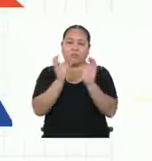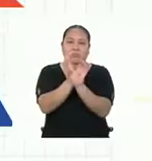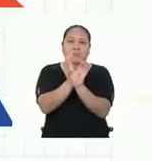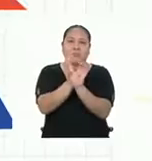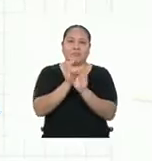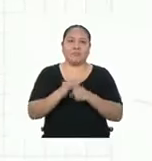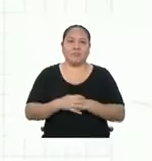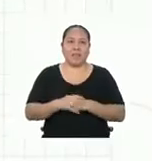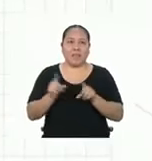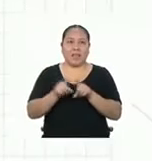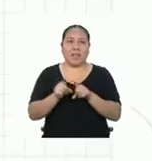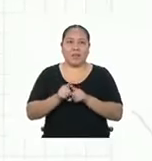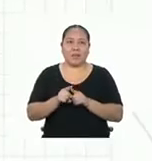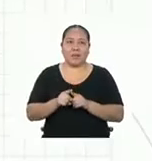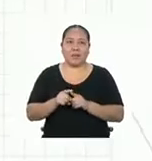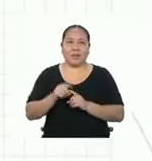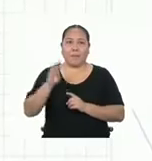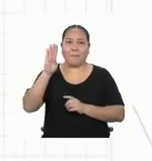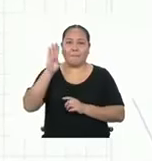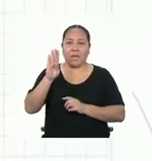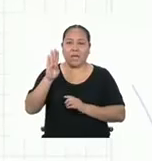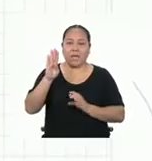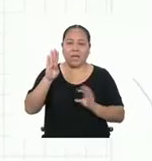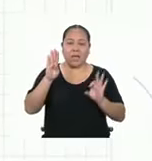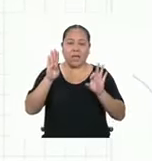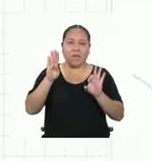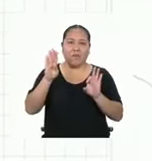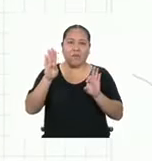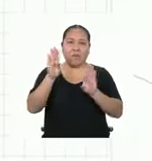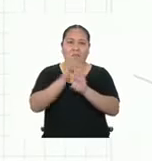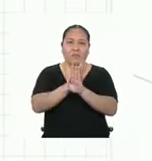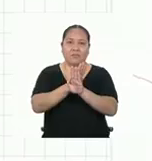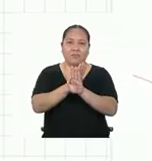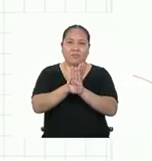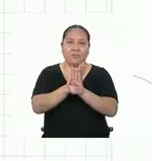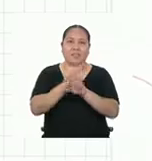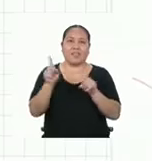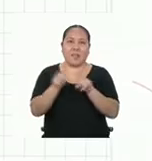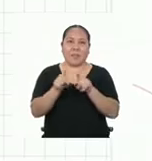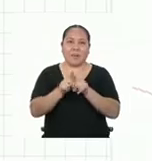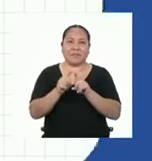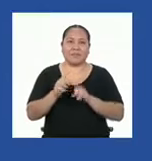Y también tengo que la figura B y la figura F son congruentes